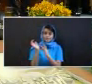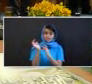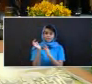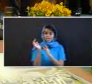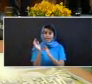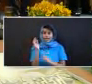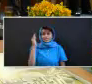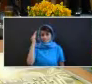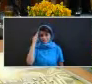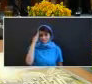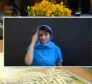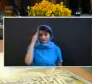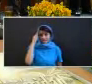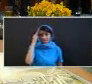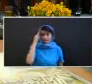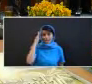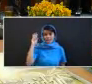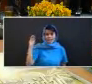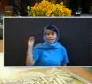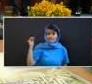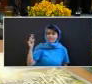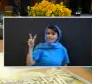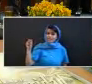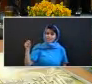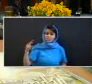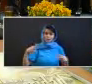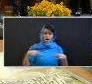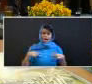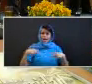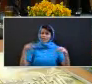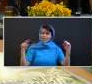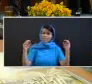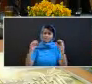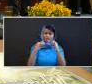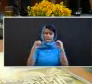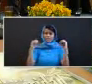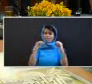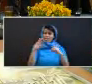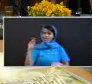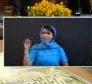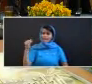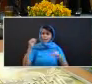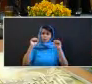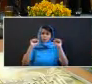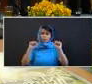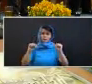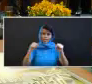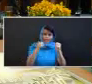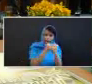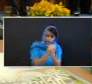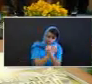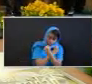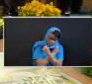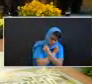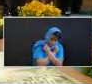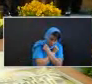y sé que no hay nadie que pueda amar